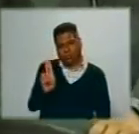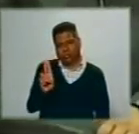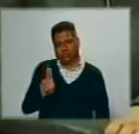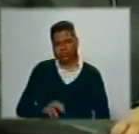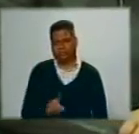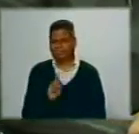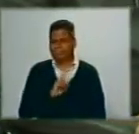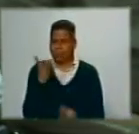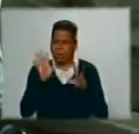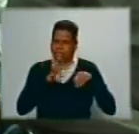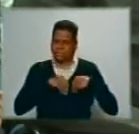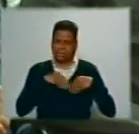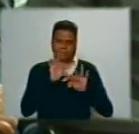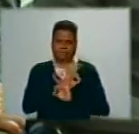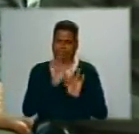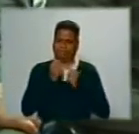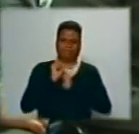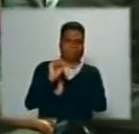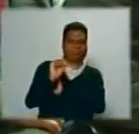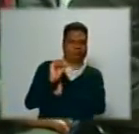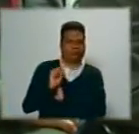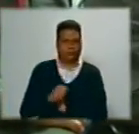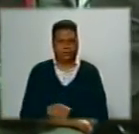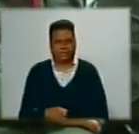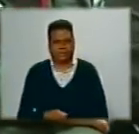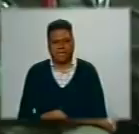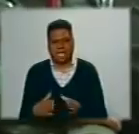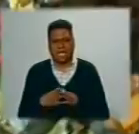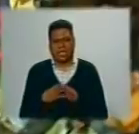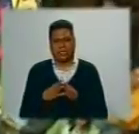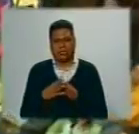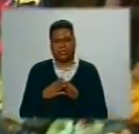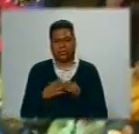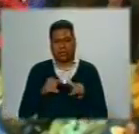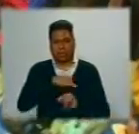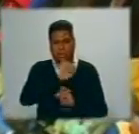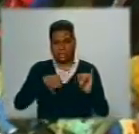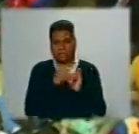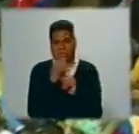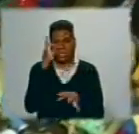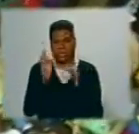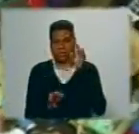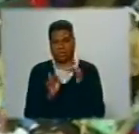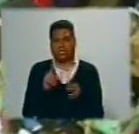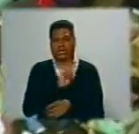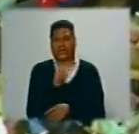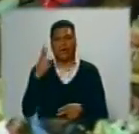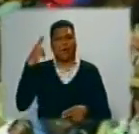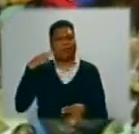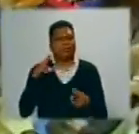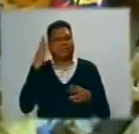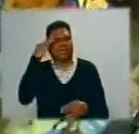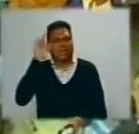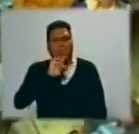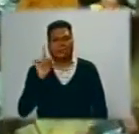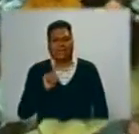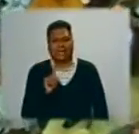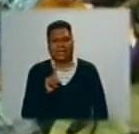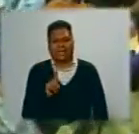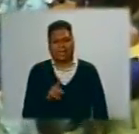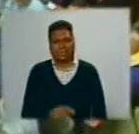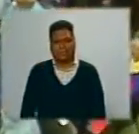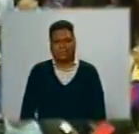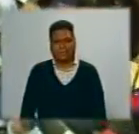remitir esta controversia a la Corte Internacional de Justicia, donde además no reconocemos su jurisdicción. Ratificamos y